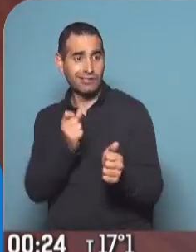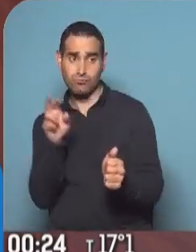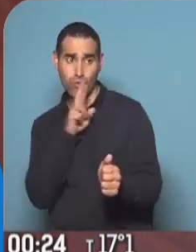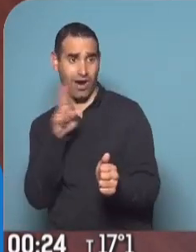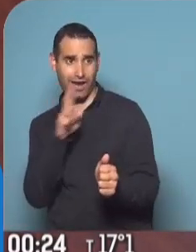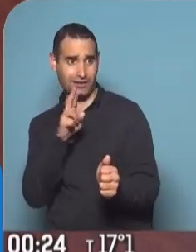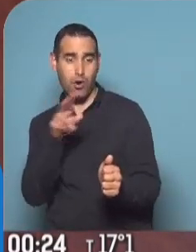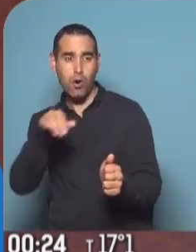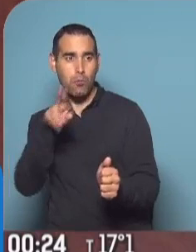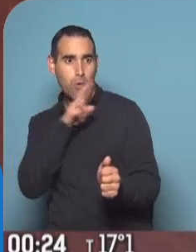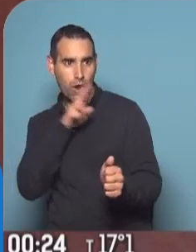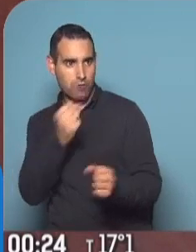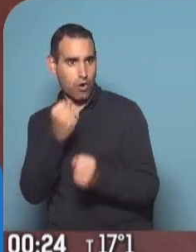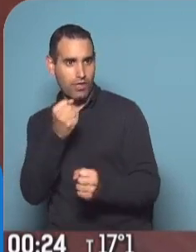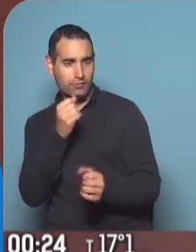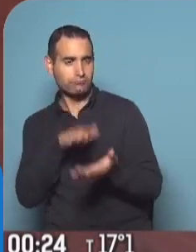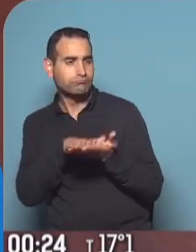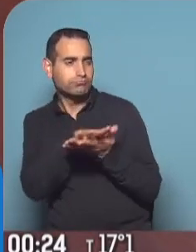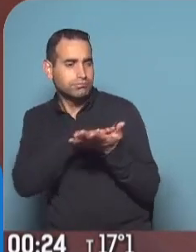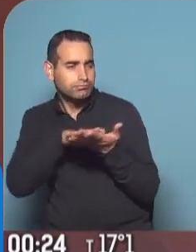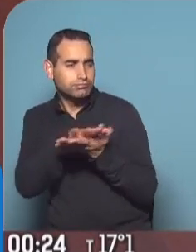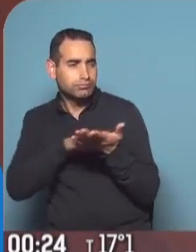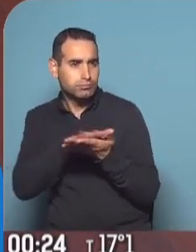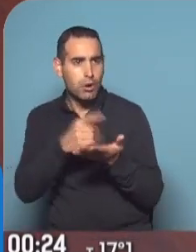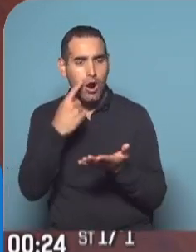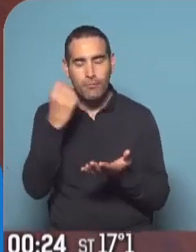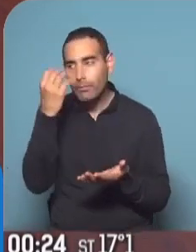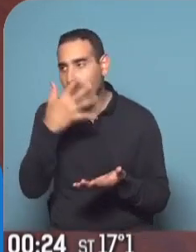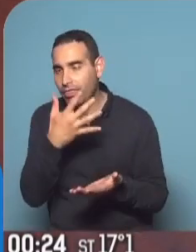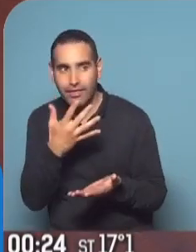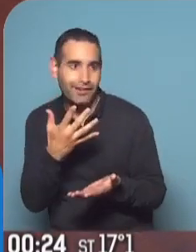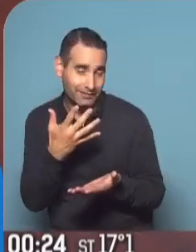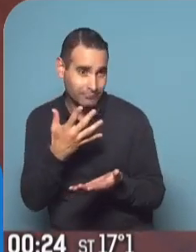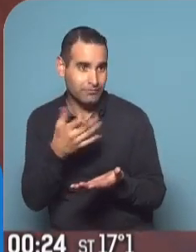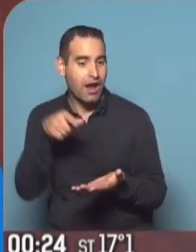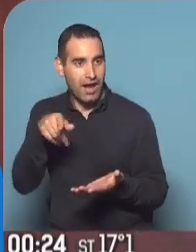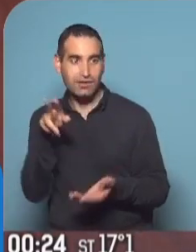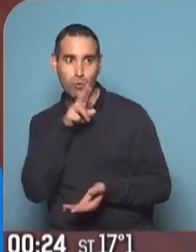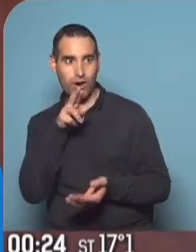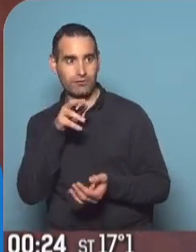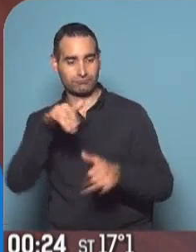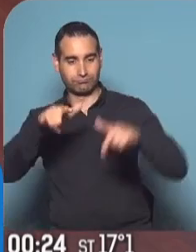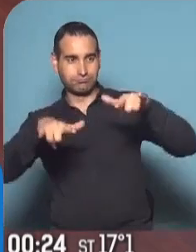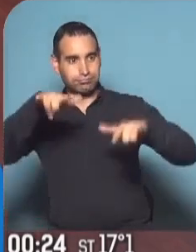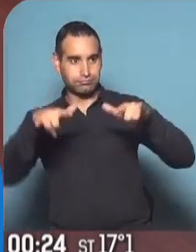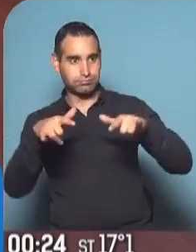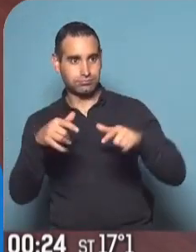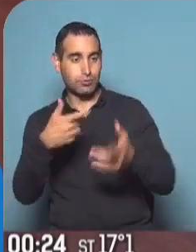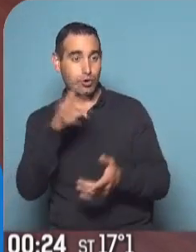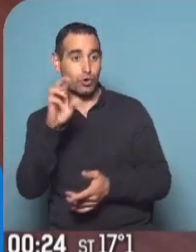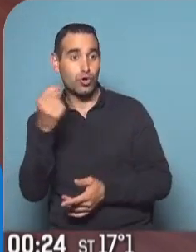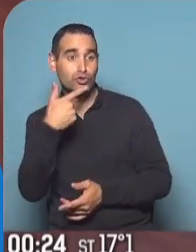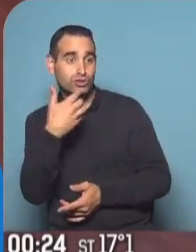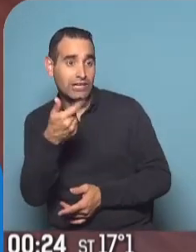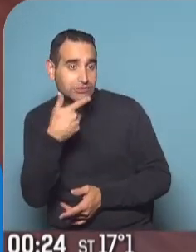títere de ese matriarcado de que manejaba rosas otra vez en la patria pero también en la casa la casa era un